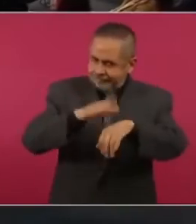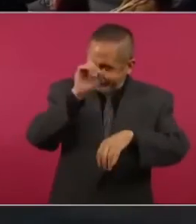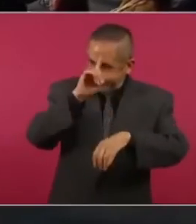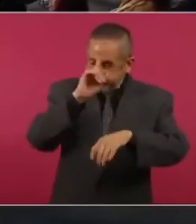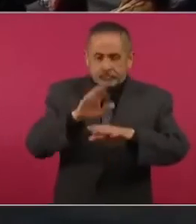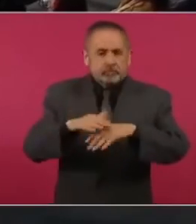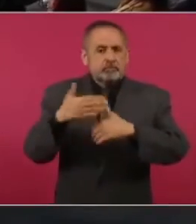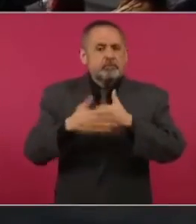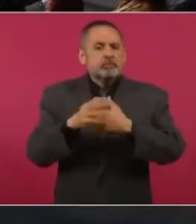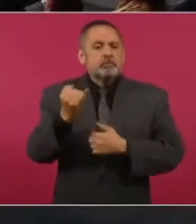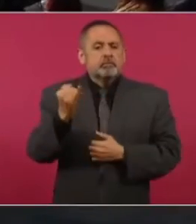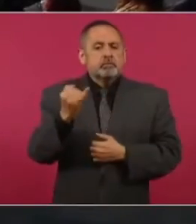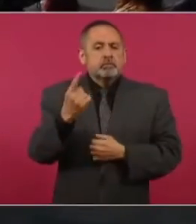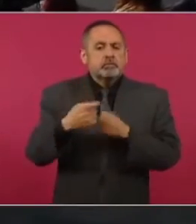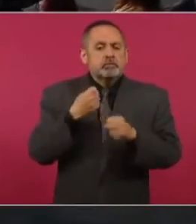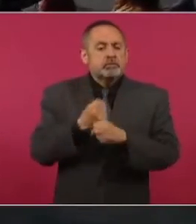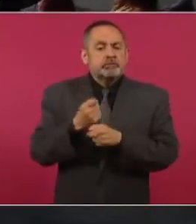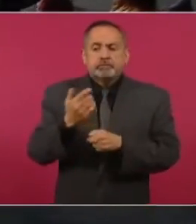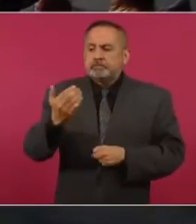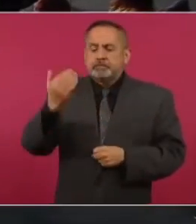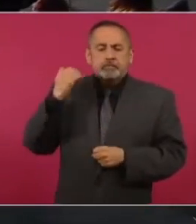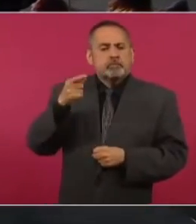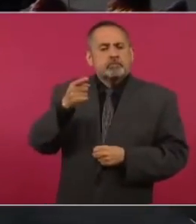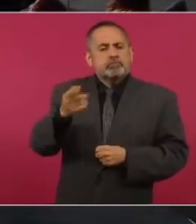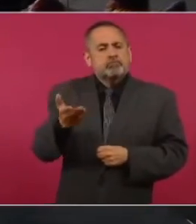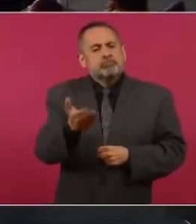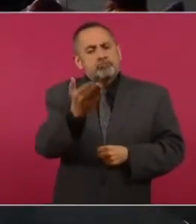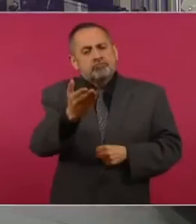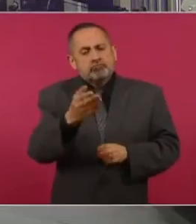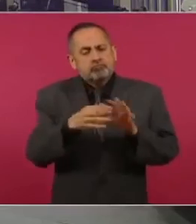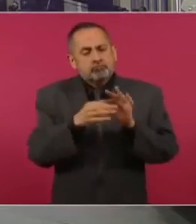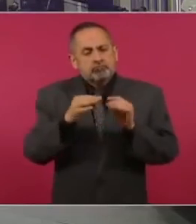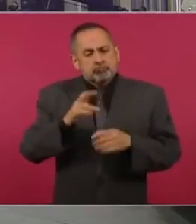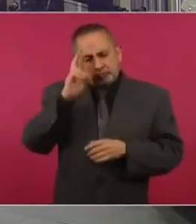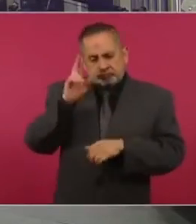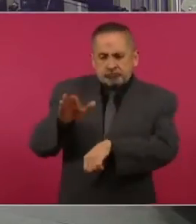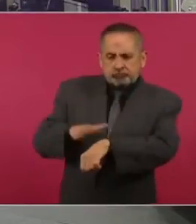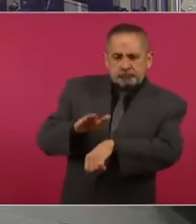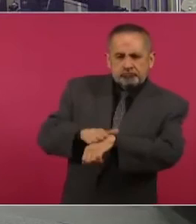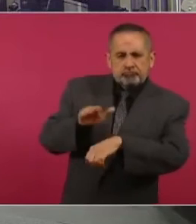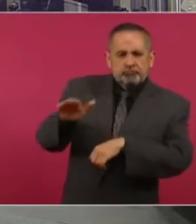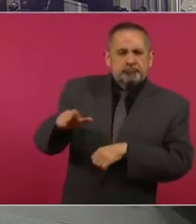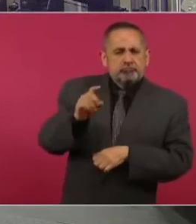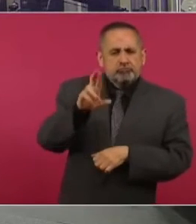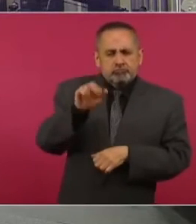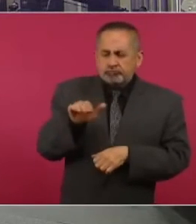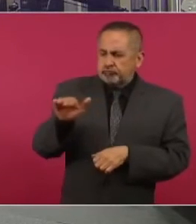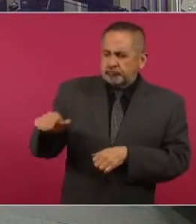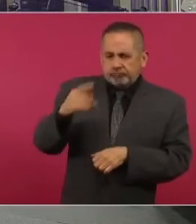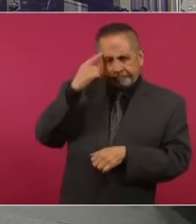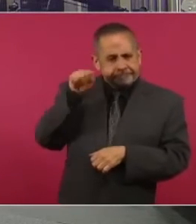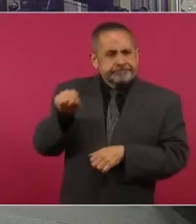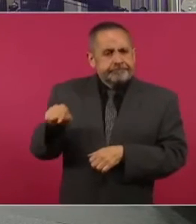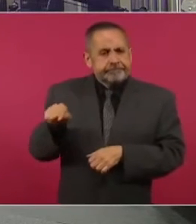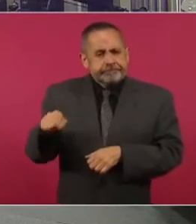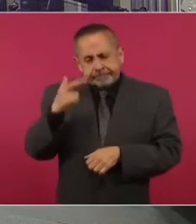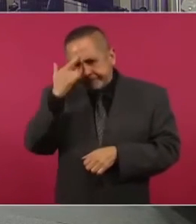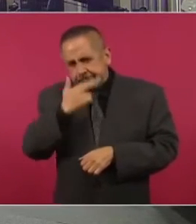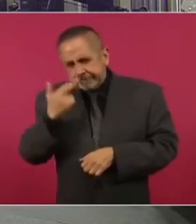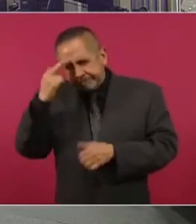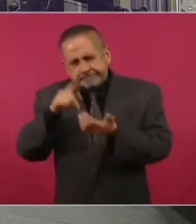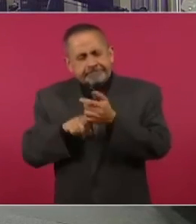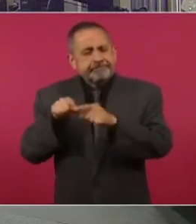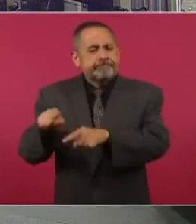En junio del año pasado, presidente, usted le hizo un respetuoso llamado a la doctora pues para que revisara el